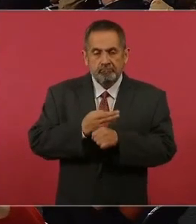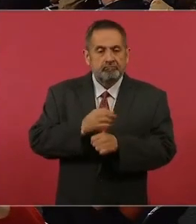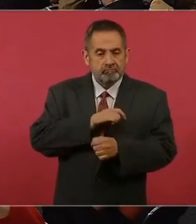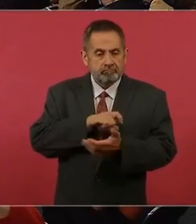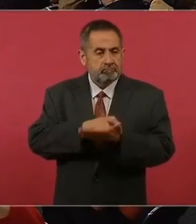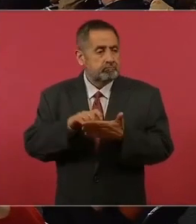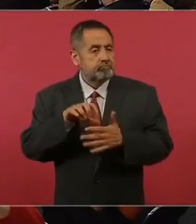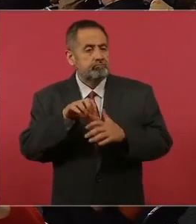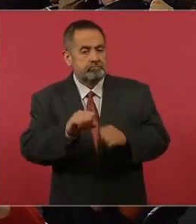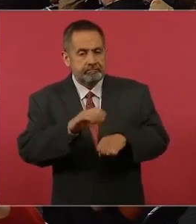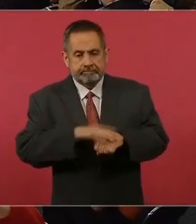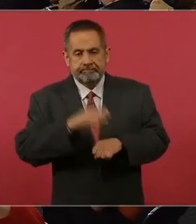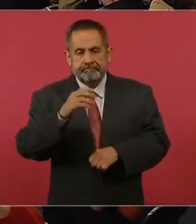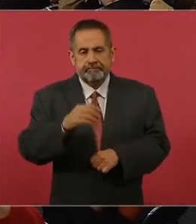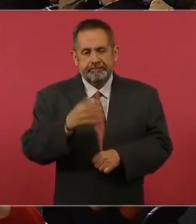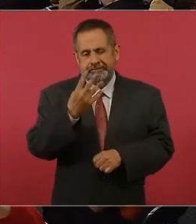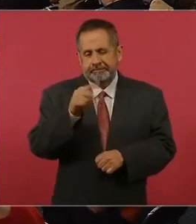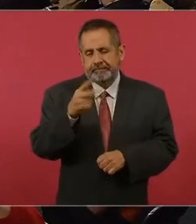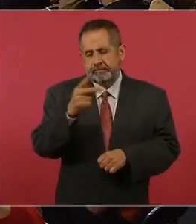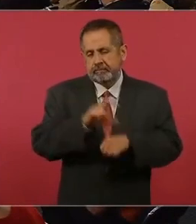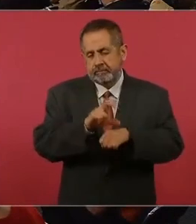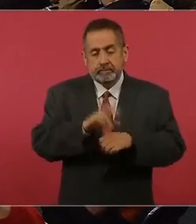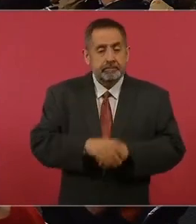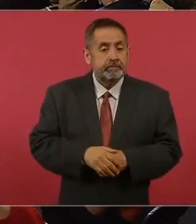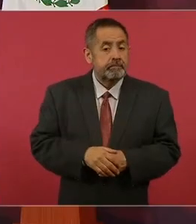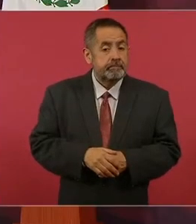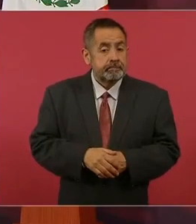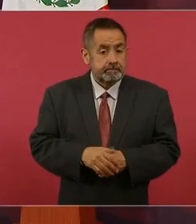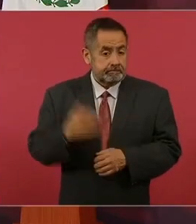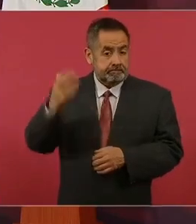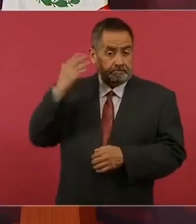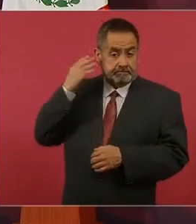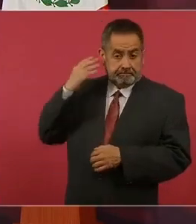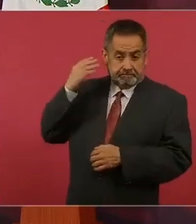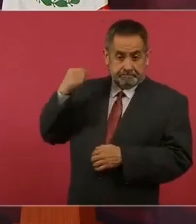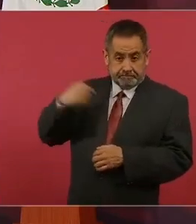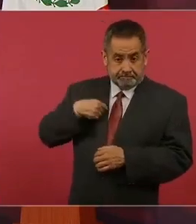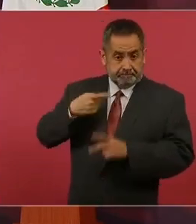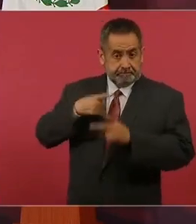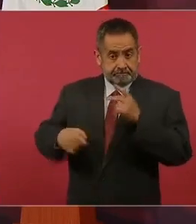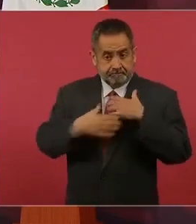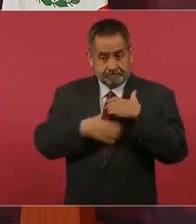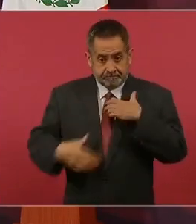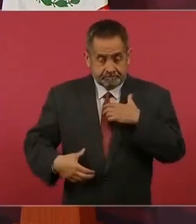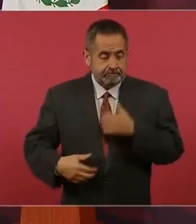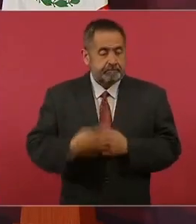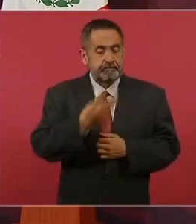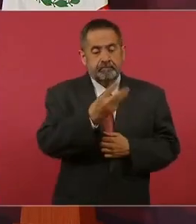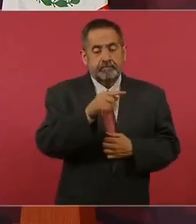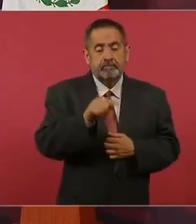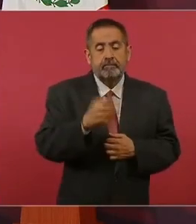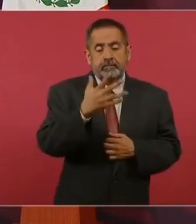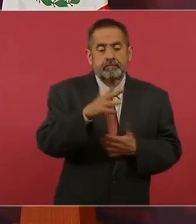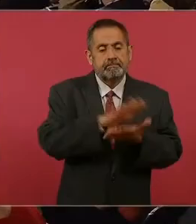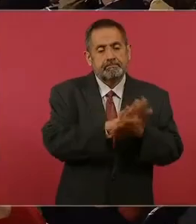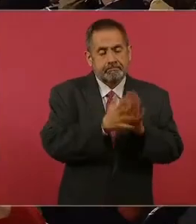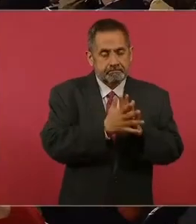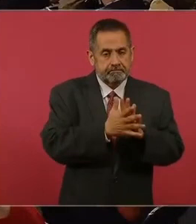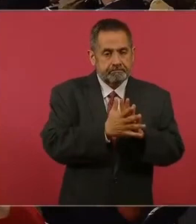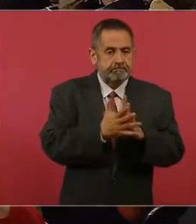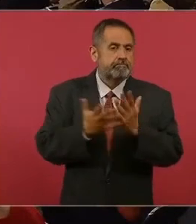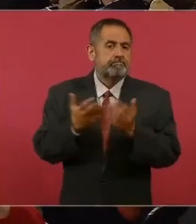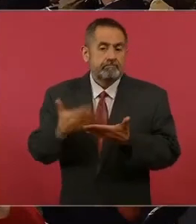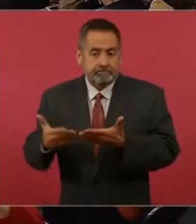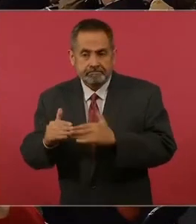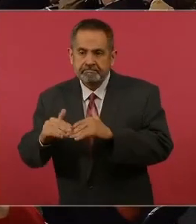4.2. Cuando entramos, el salario alcanzaba para comprar 3.5 kilos de tortilla, ahora alcanza